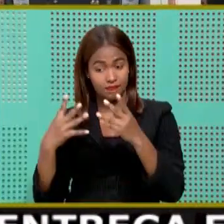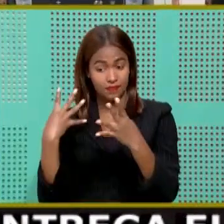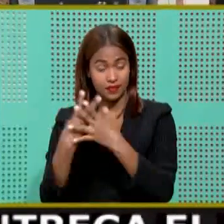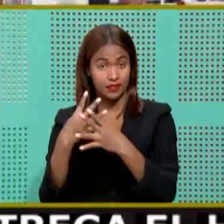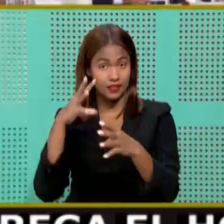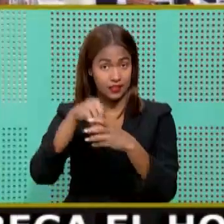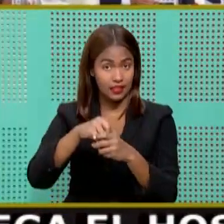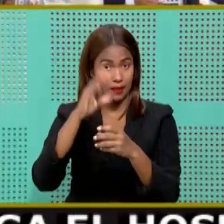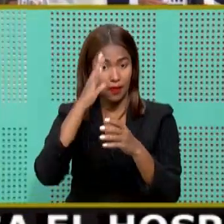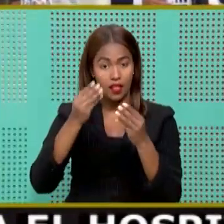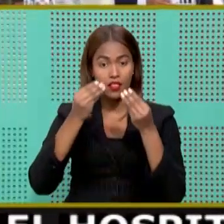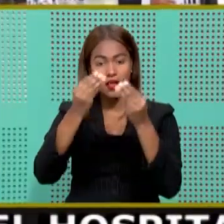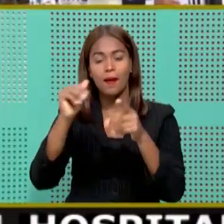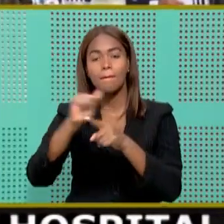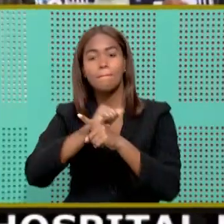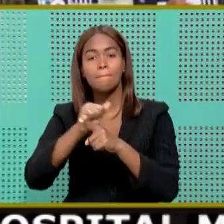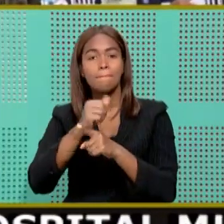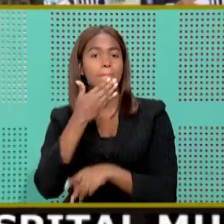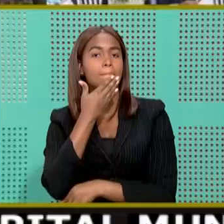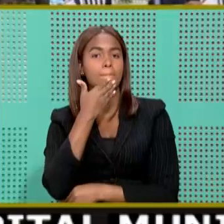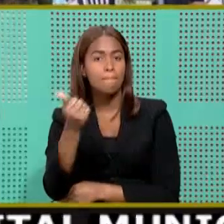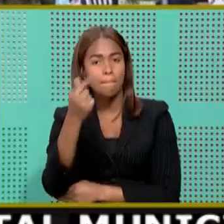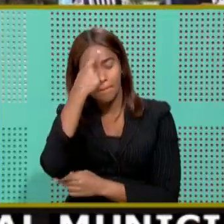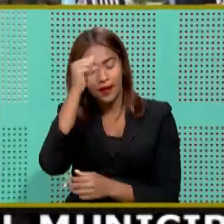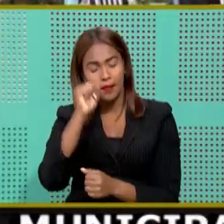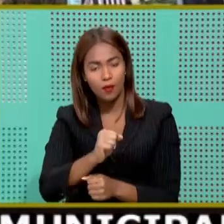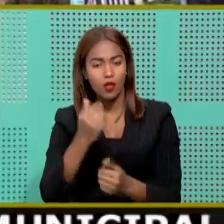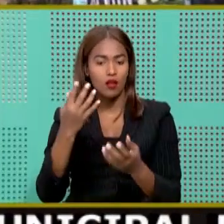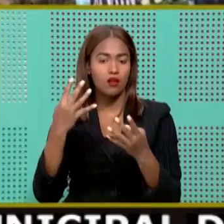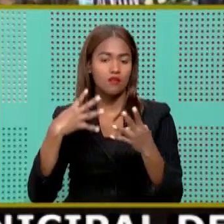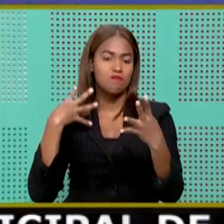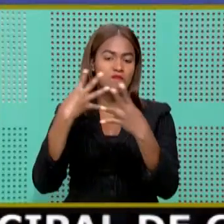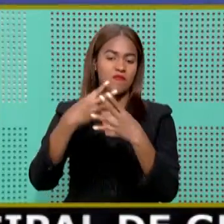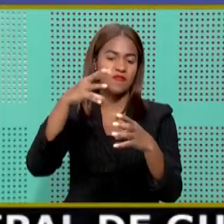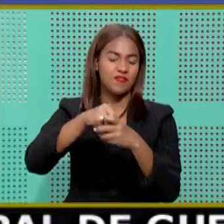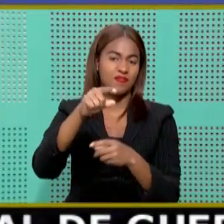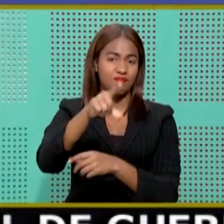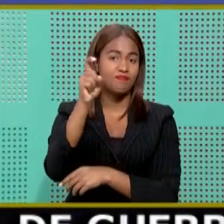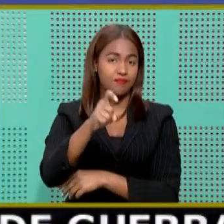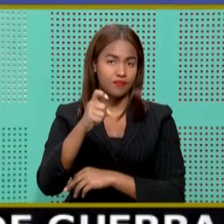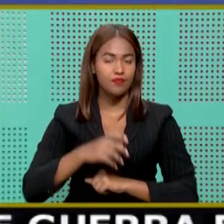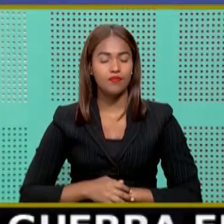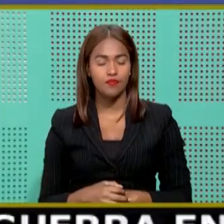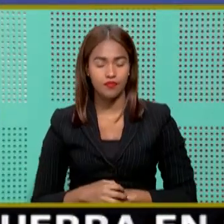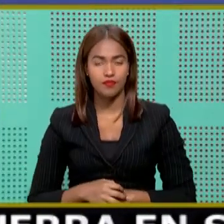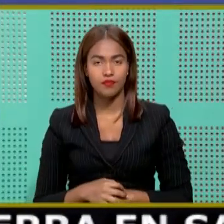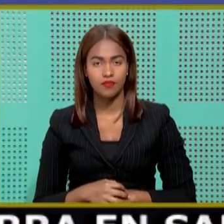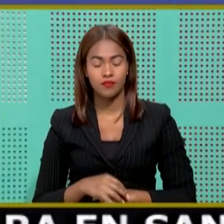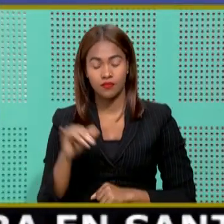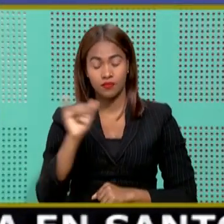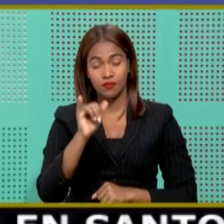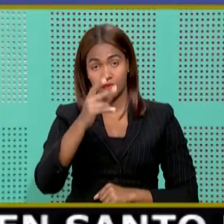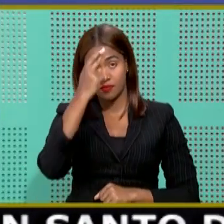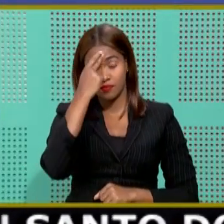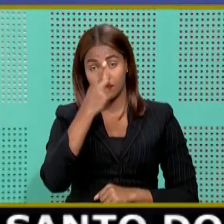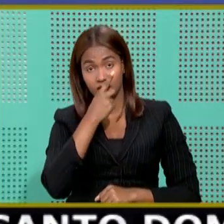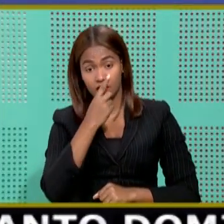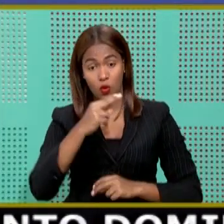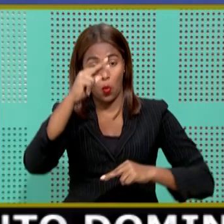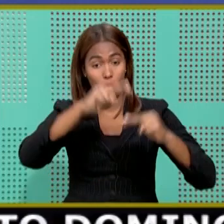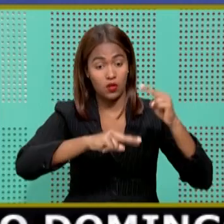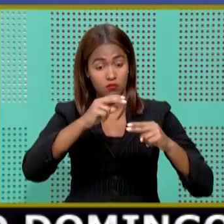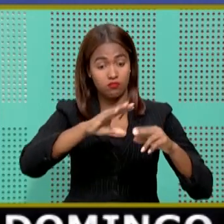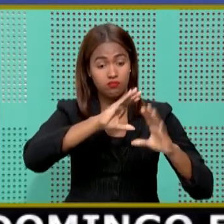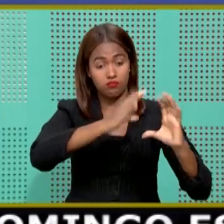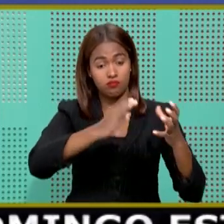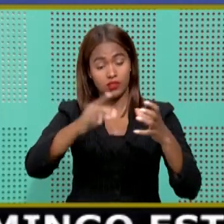cuales recibirán prácticas más favorables para el tratamiento que requieran. En el caso de la República Dominicana, la construcción de cárceles se